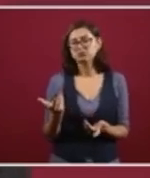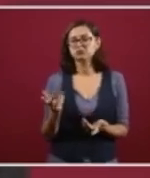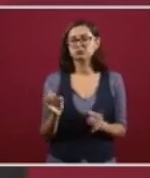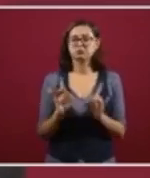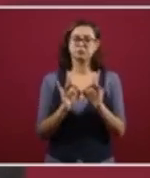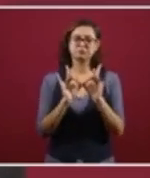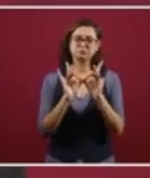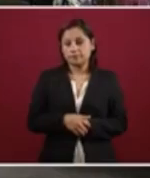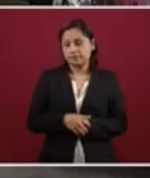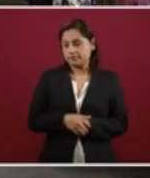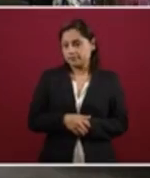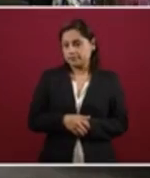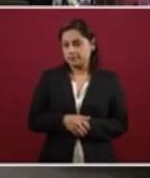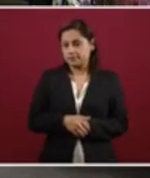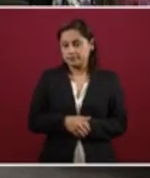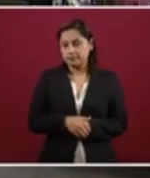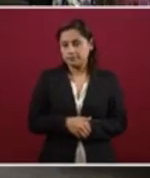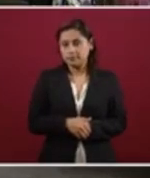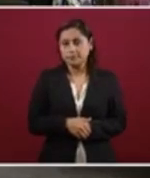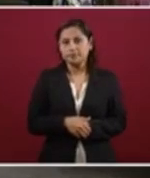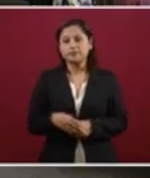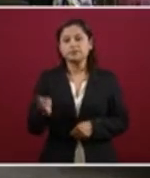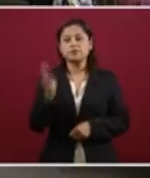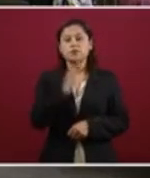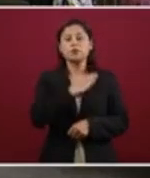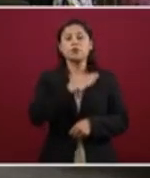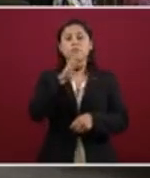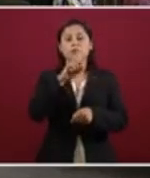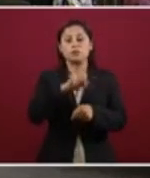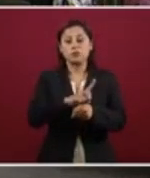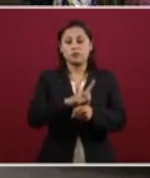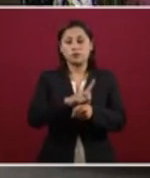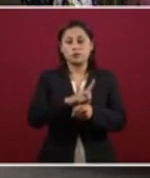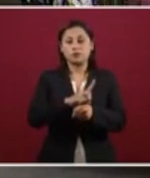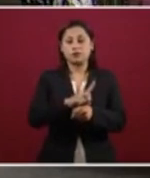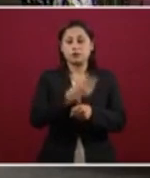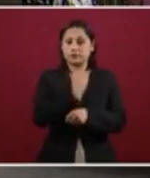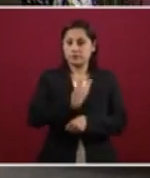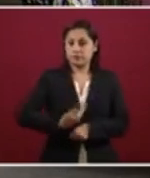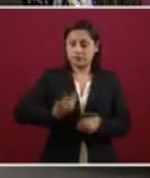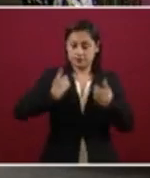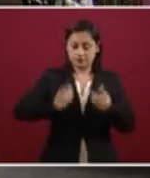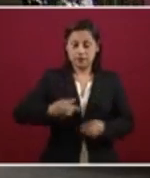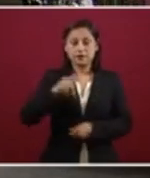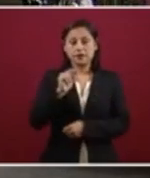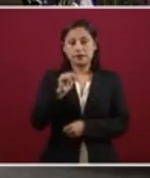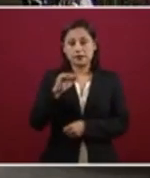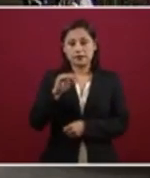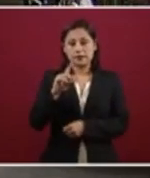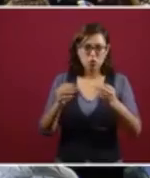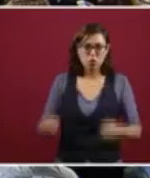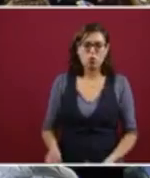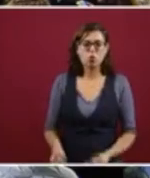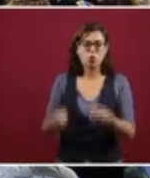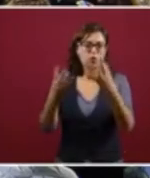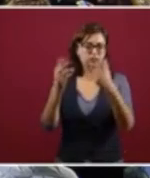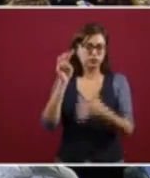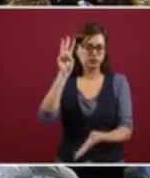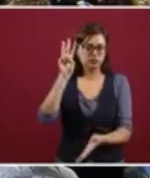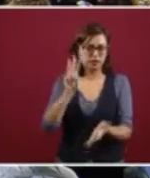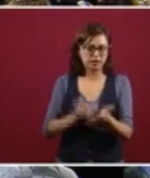dieron estas expresiones. El Ejecutivo Federal también habló del caso de los 43 estudiantes desaparecidos en Ayotzinapa. Me